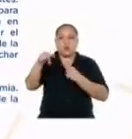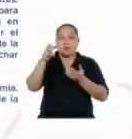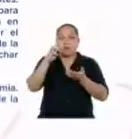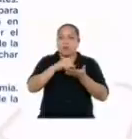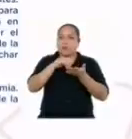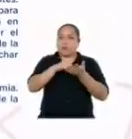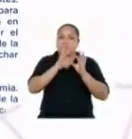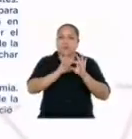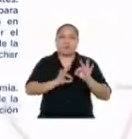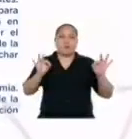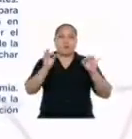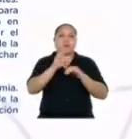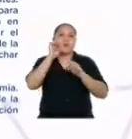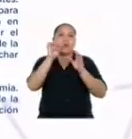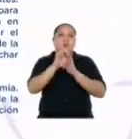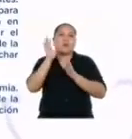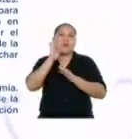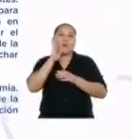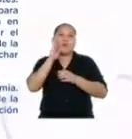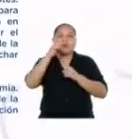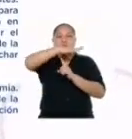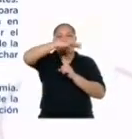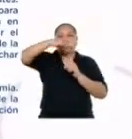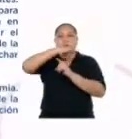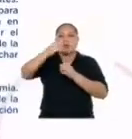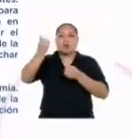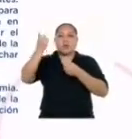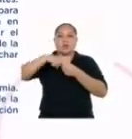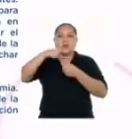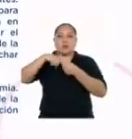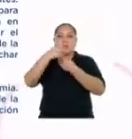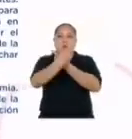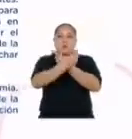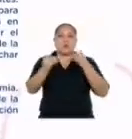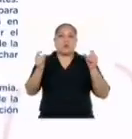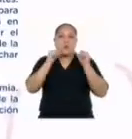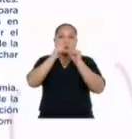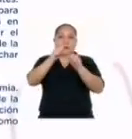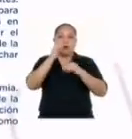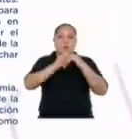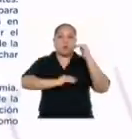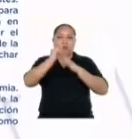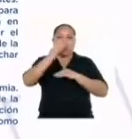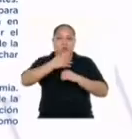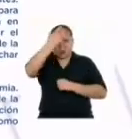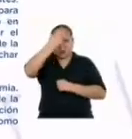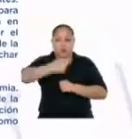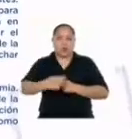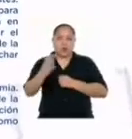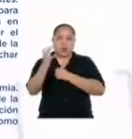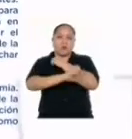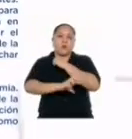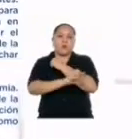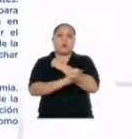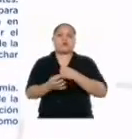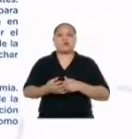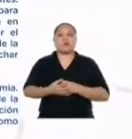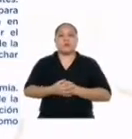importancia, como la contaminación ambiental y la participación democrática para seguir construyéndonos como país.